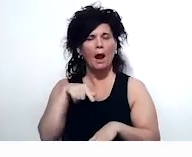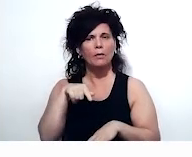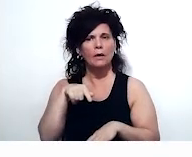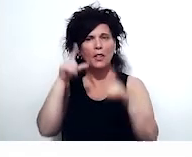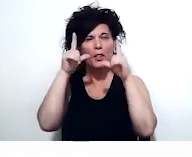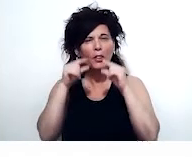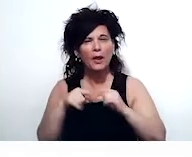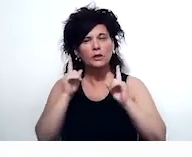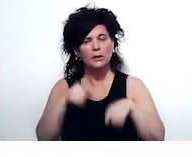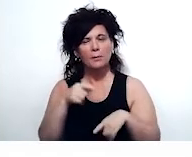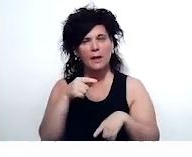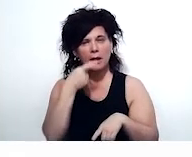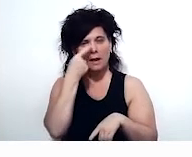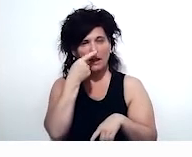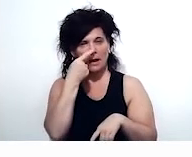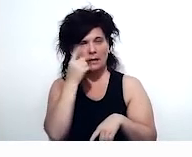súper interesantes.